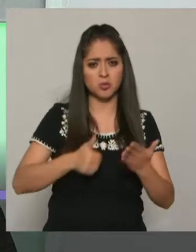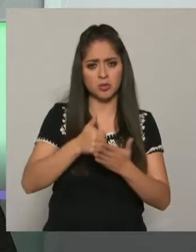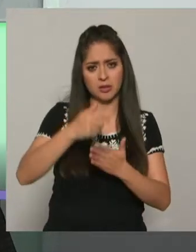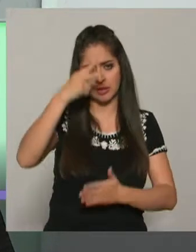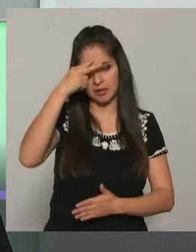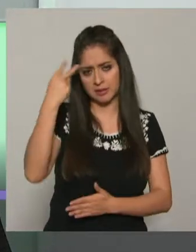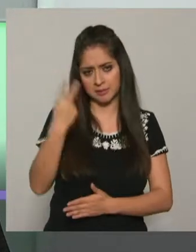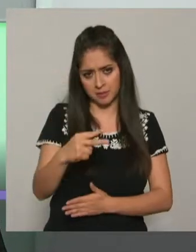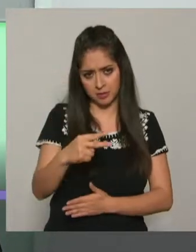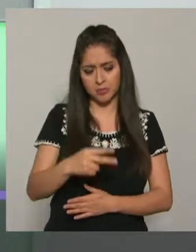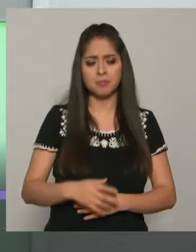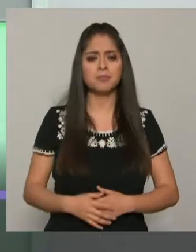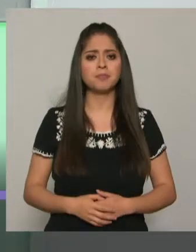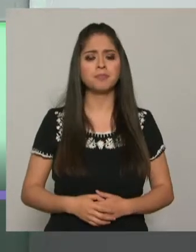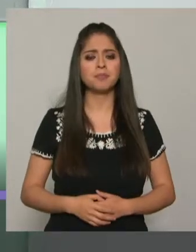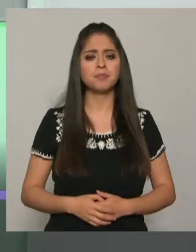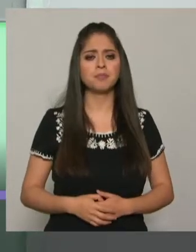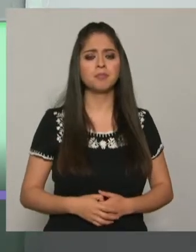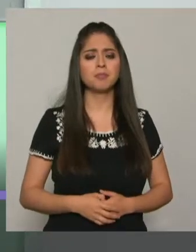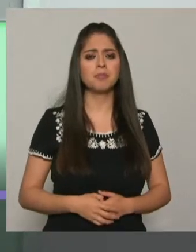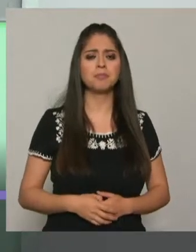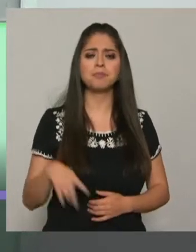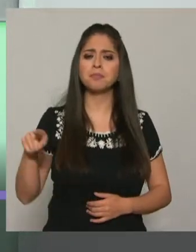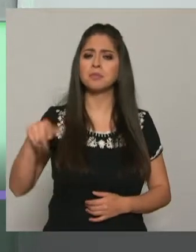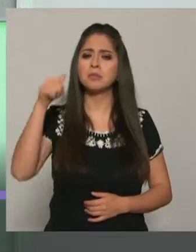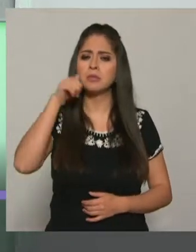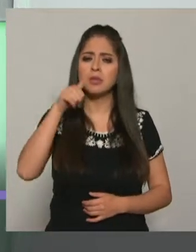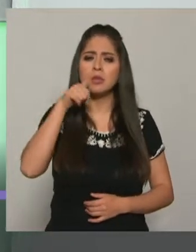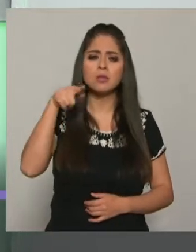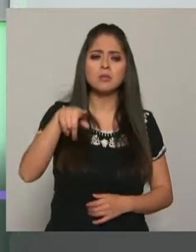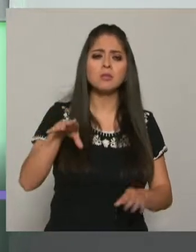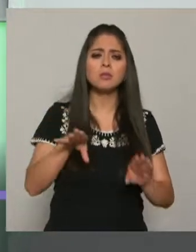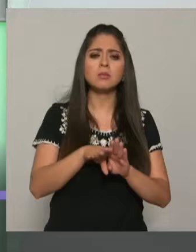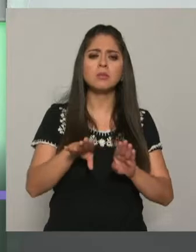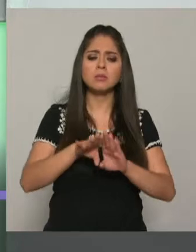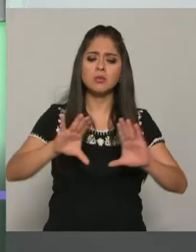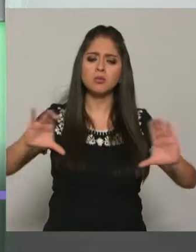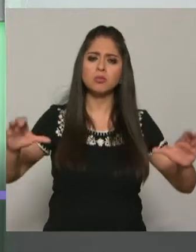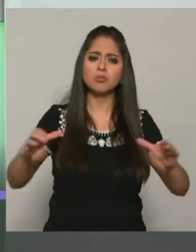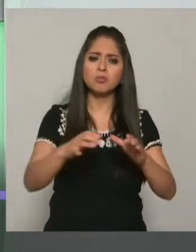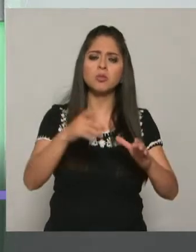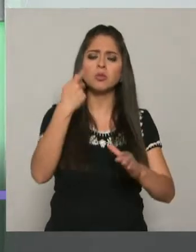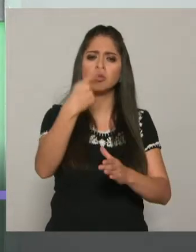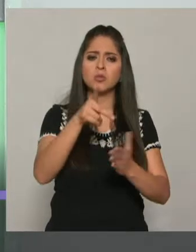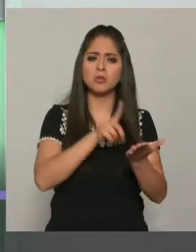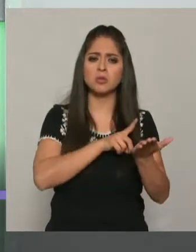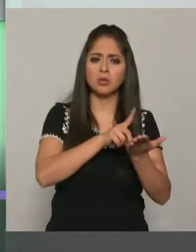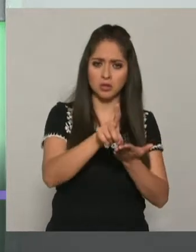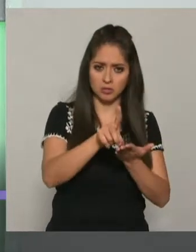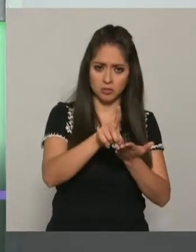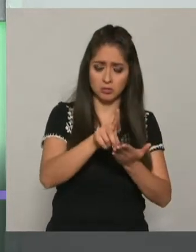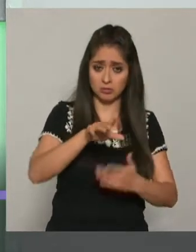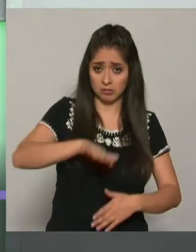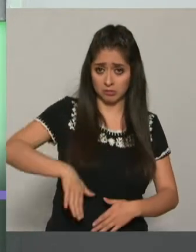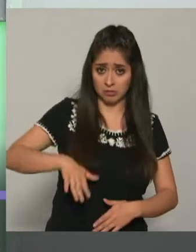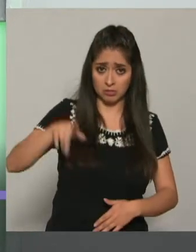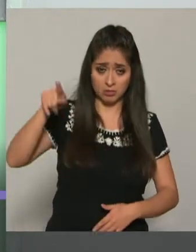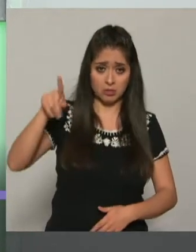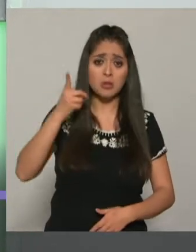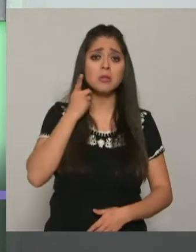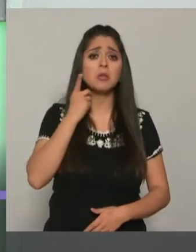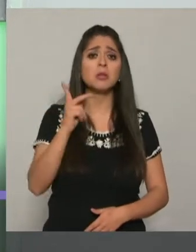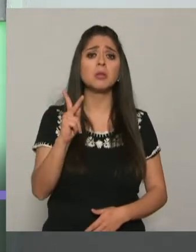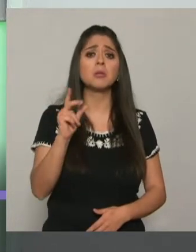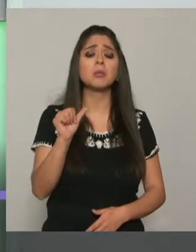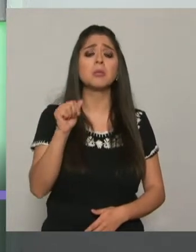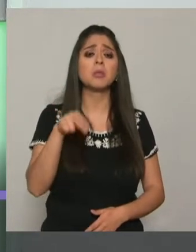también, que lamentablemente en ese terreno cae todo lo que se pueda llegar a hablar acerca de derechos. Y aquí lo que decían los diputados del PAN es